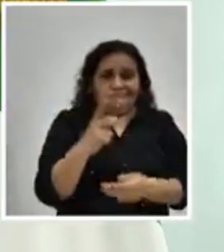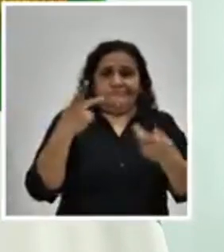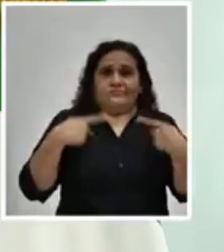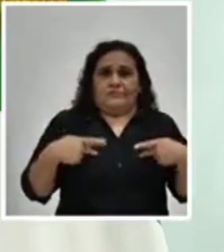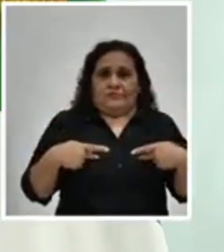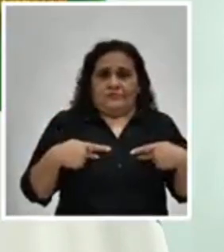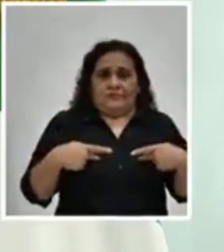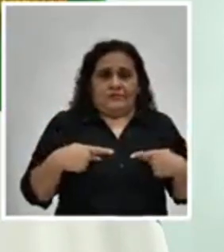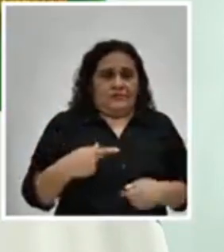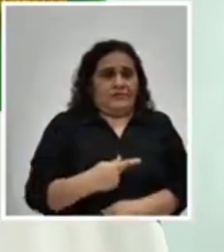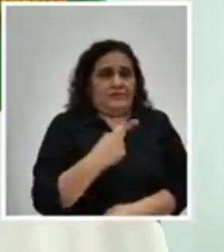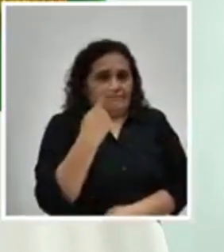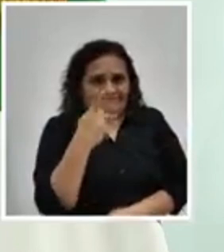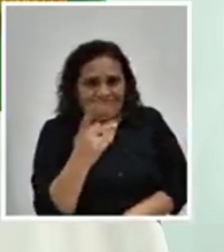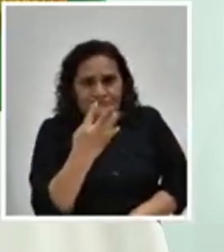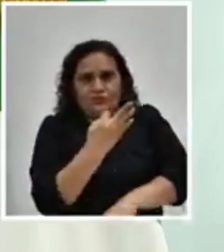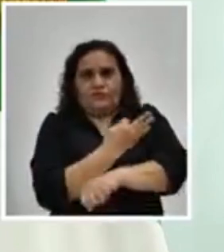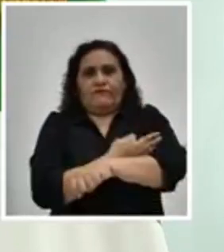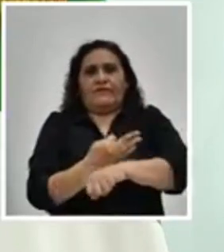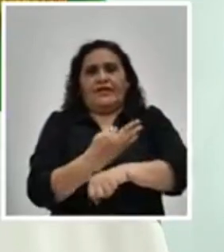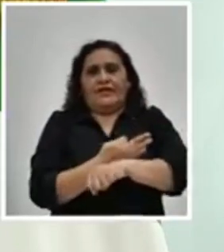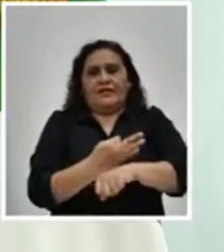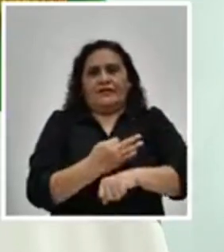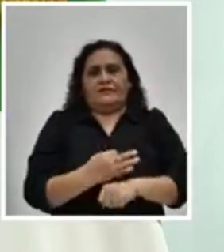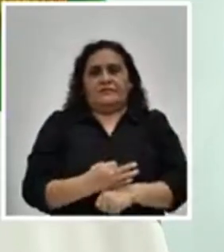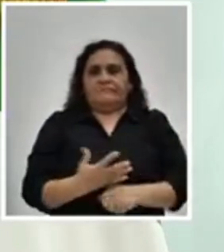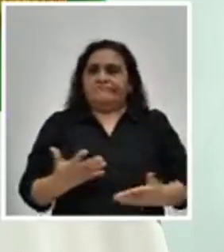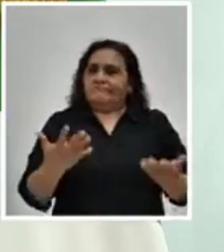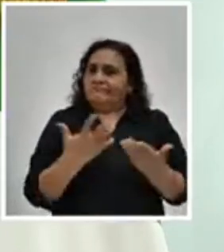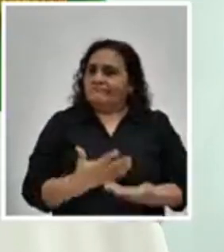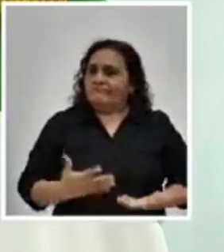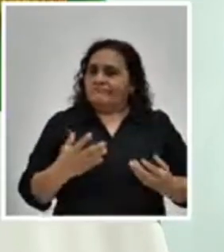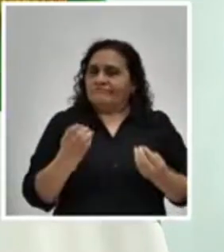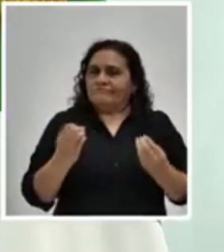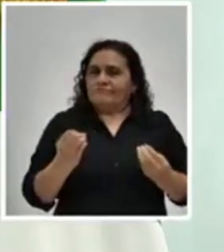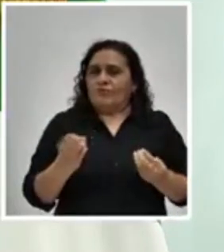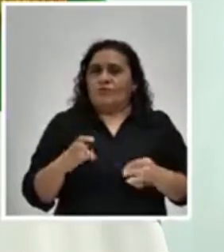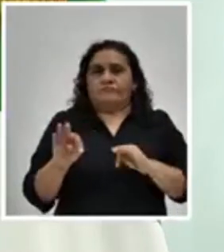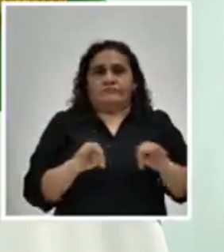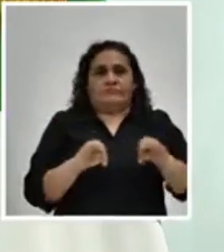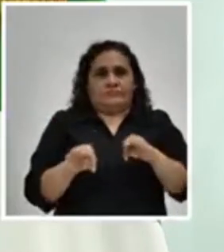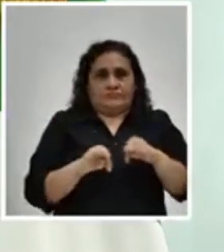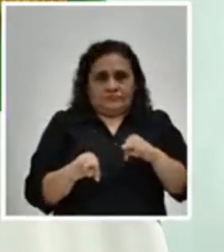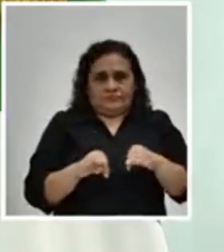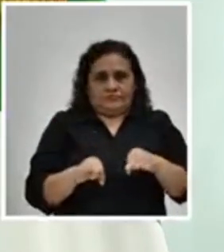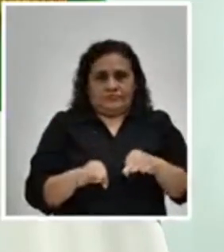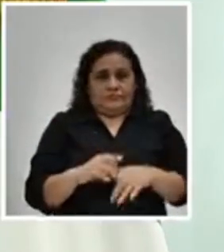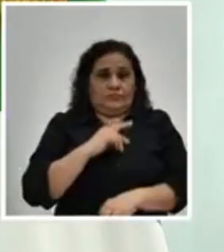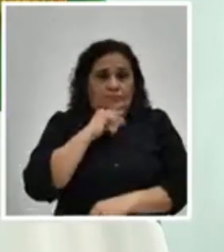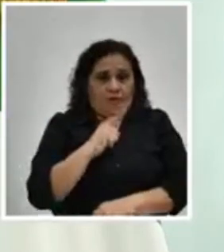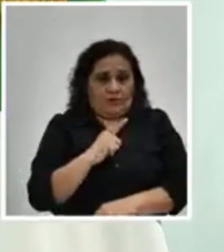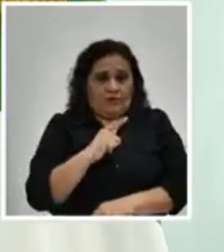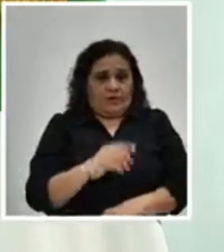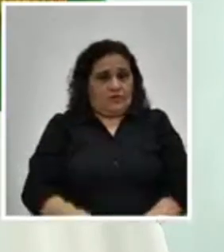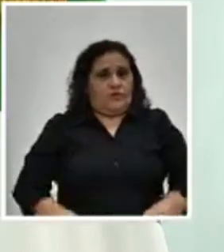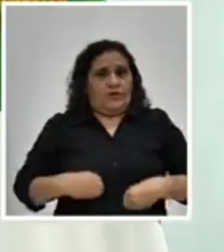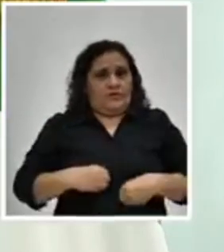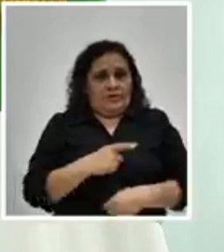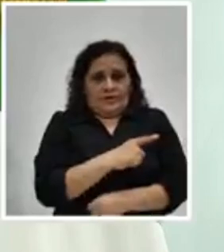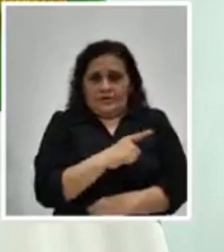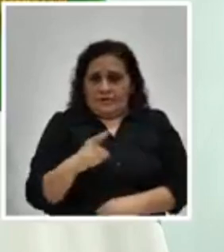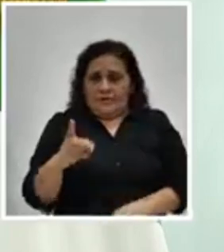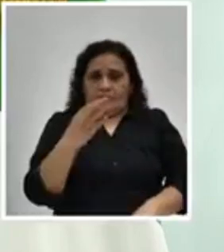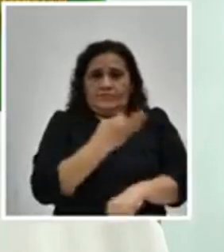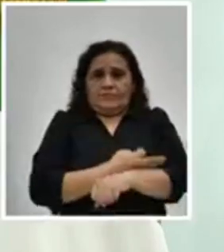y de sus familias. Se han generado numerosas fuentes de empleo, mejorando la calidad de vida y